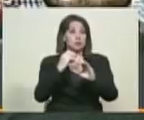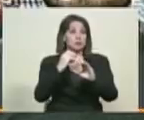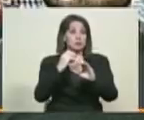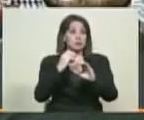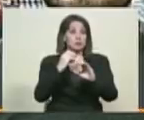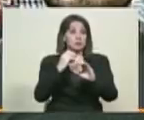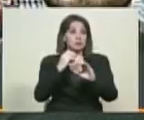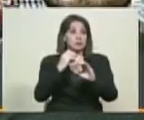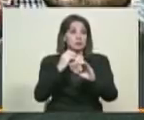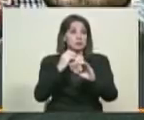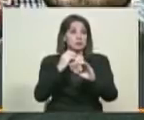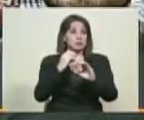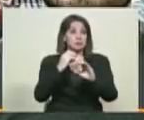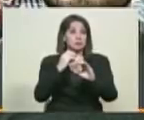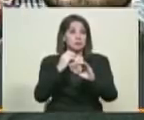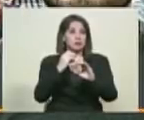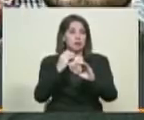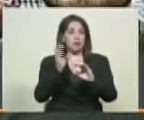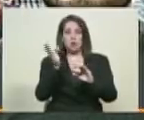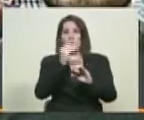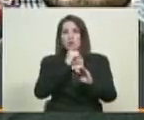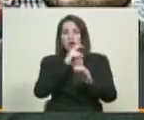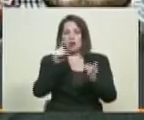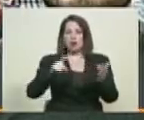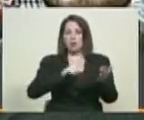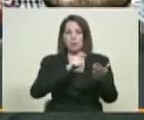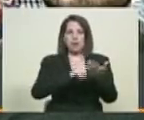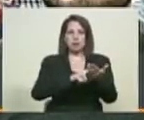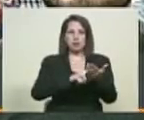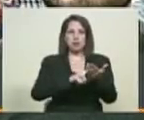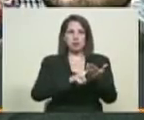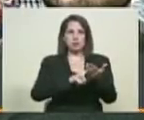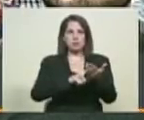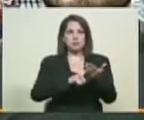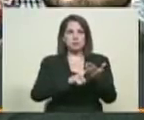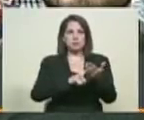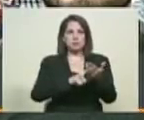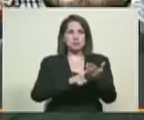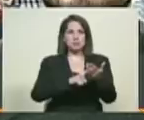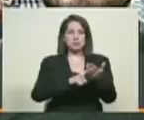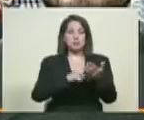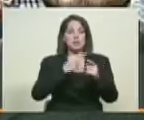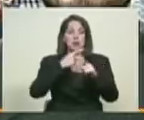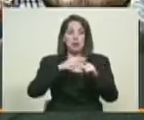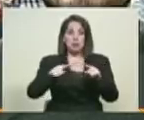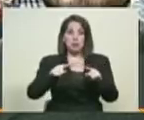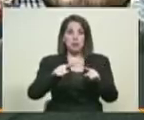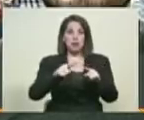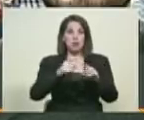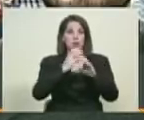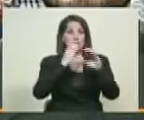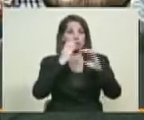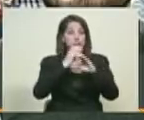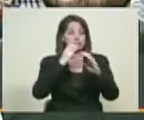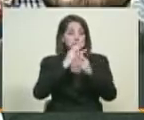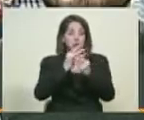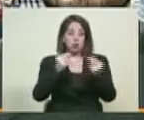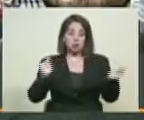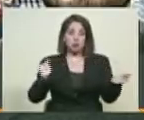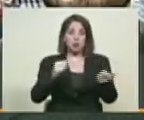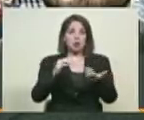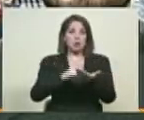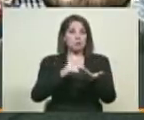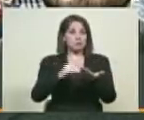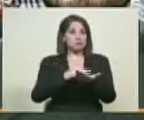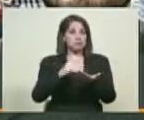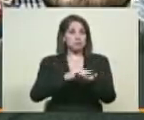que no cumple en totalidad. Él va a cubrir un espacio de una problemática que tenemos, ¿verdad?